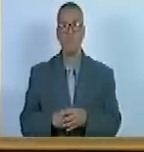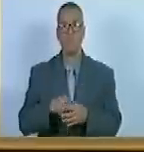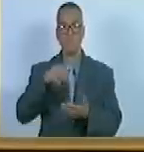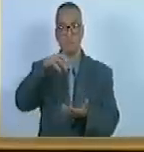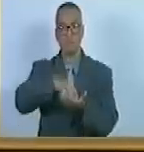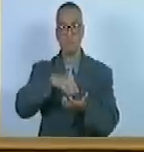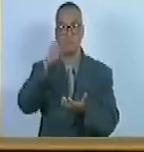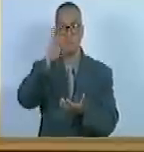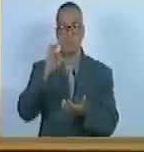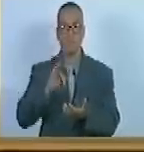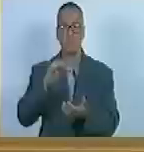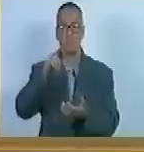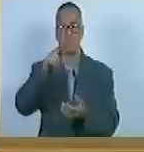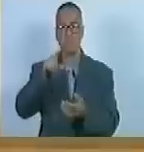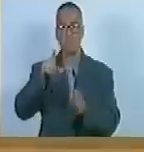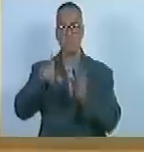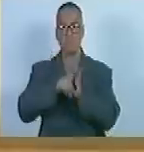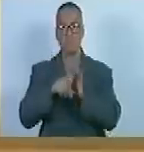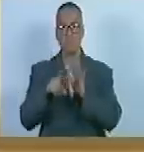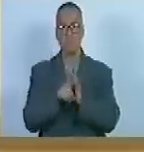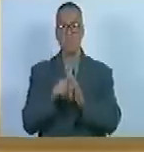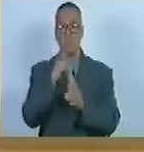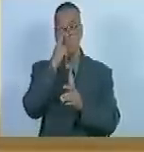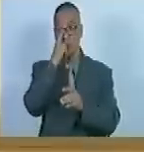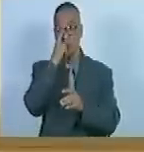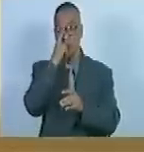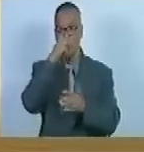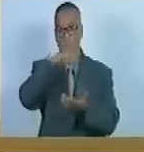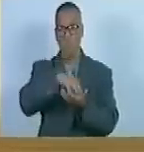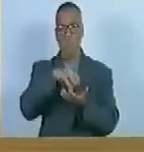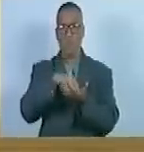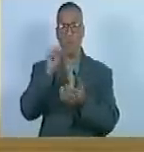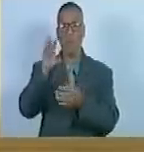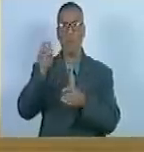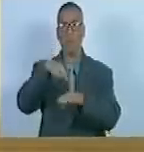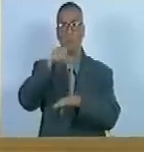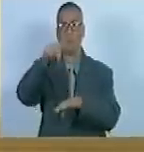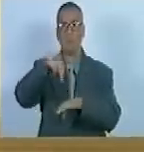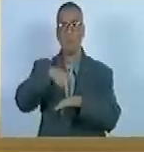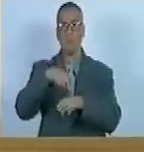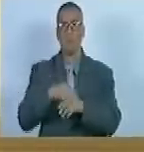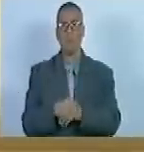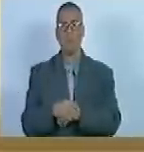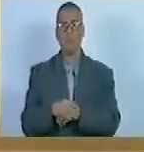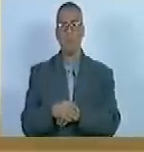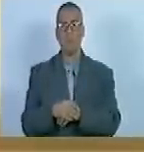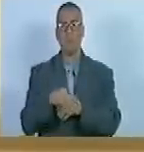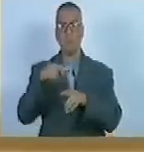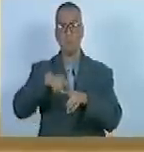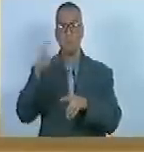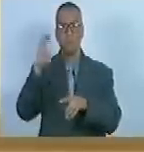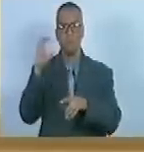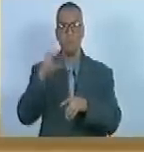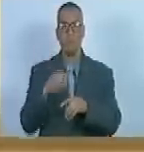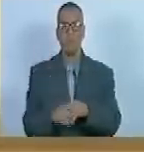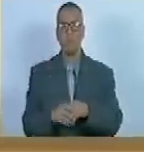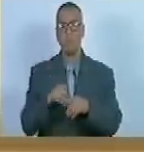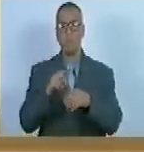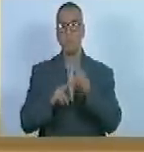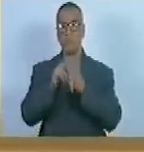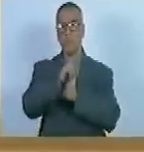en el Palacio Federal Legislativo, sede de la Asamblea Nacional en Caracas, a